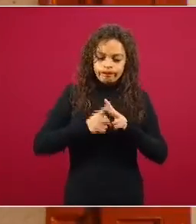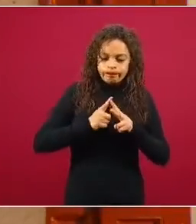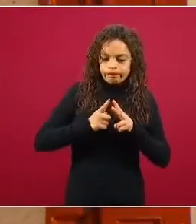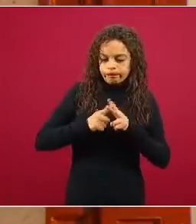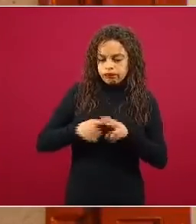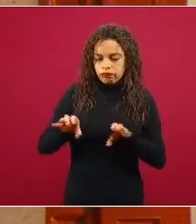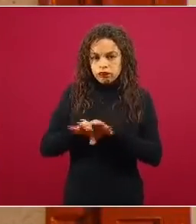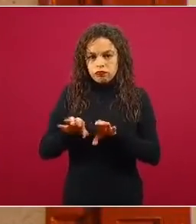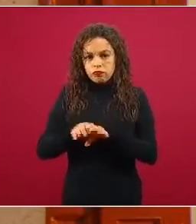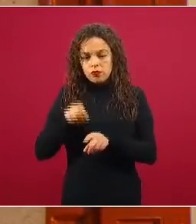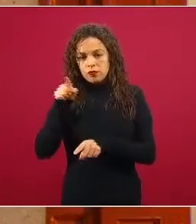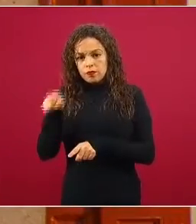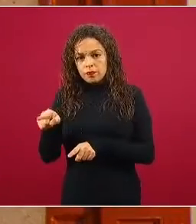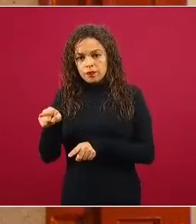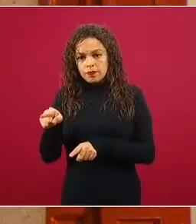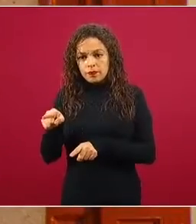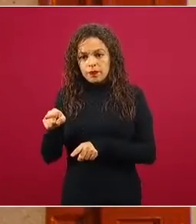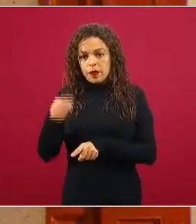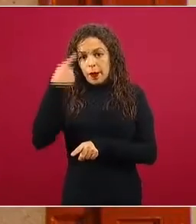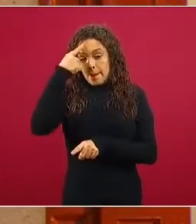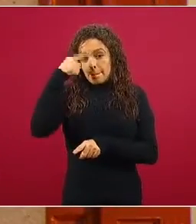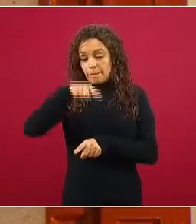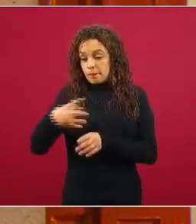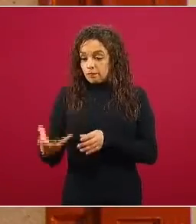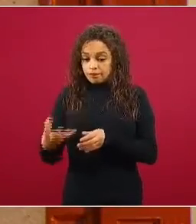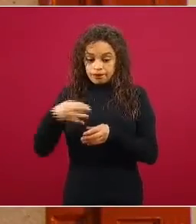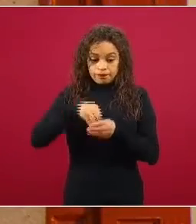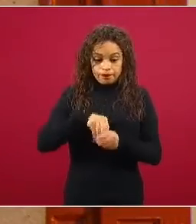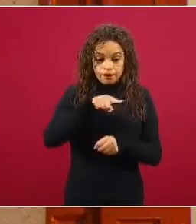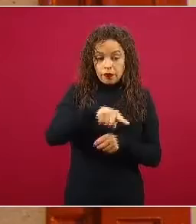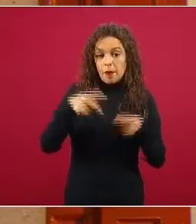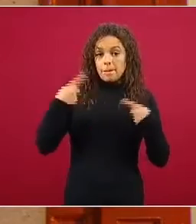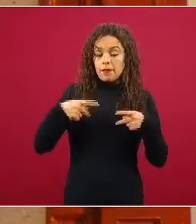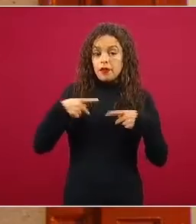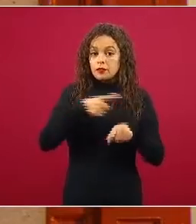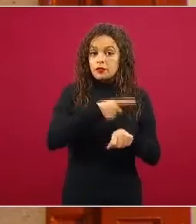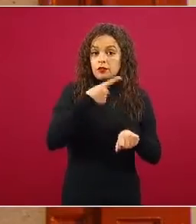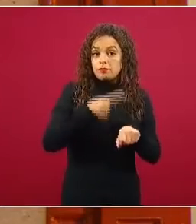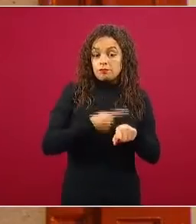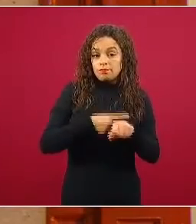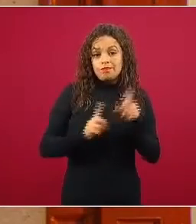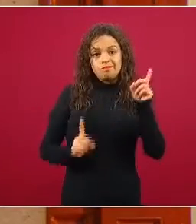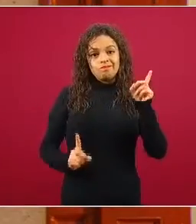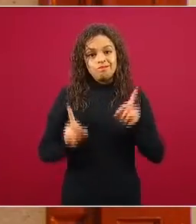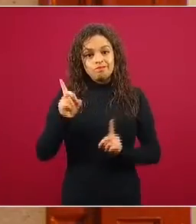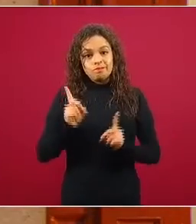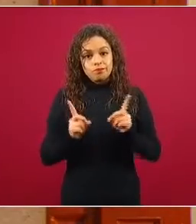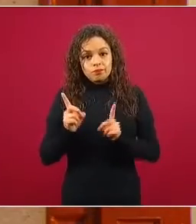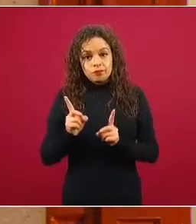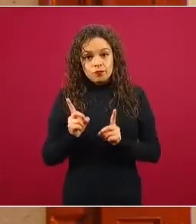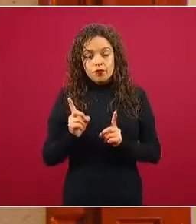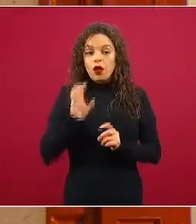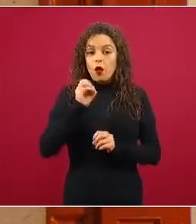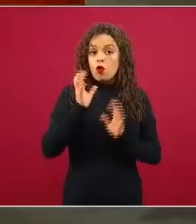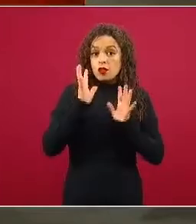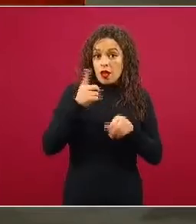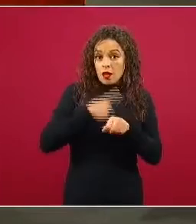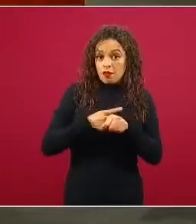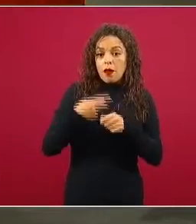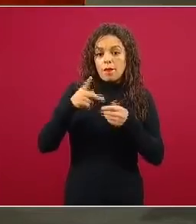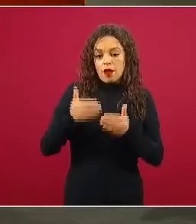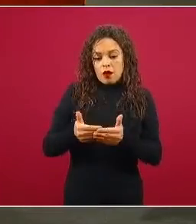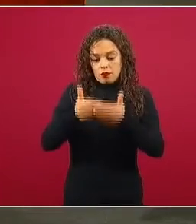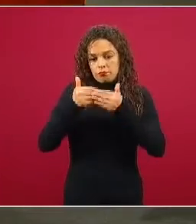la inclusión de pacientes ambulatorios, entonces pretende en este grupo, es decir, en los ambulatorios,